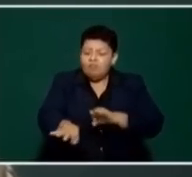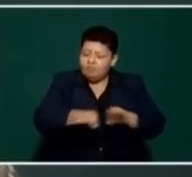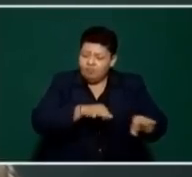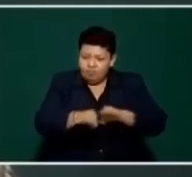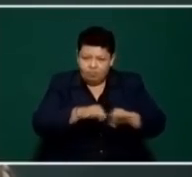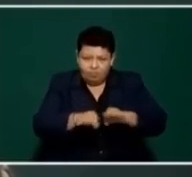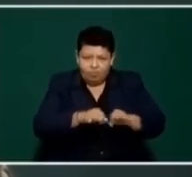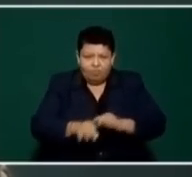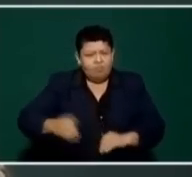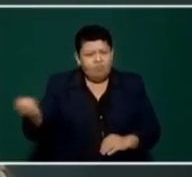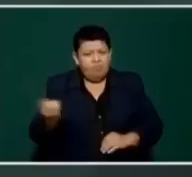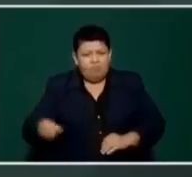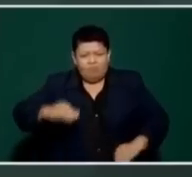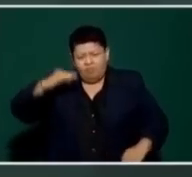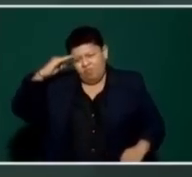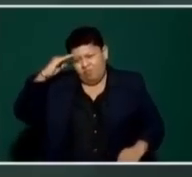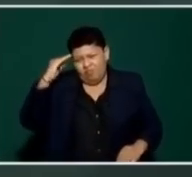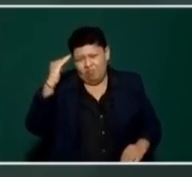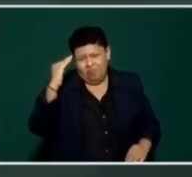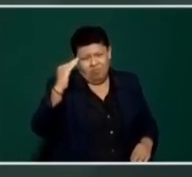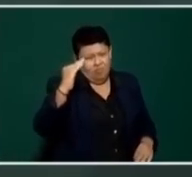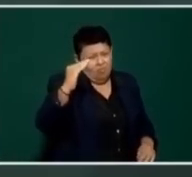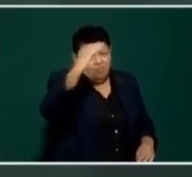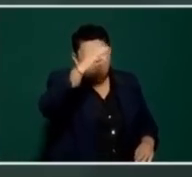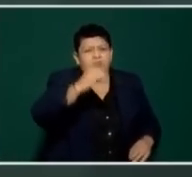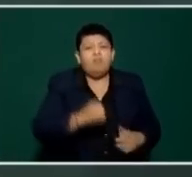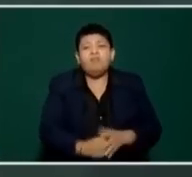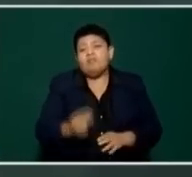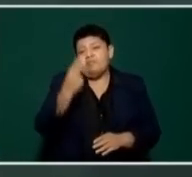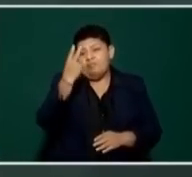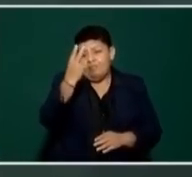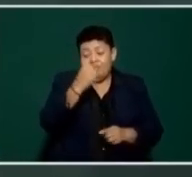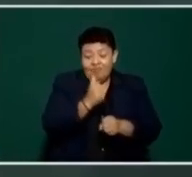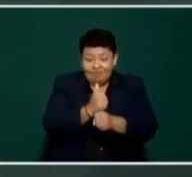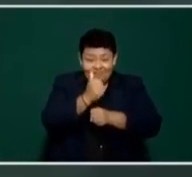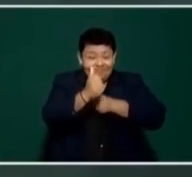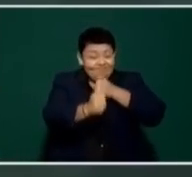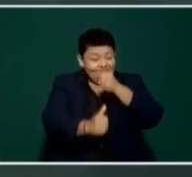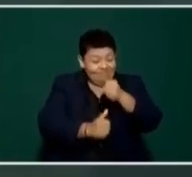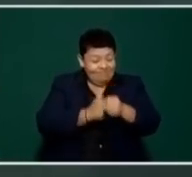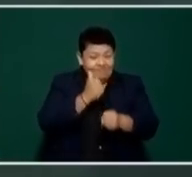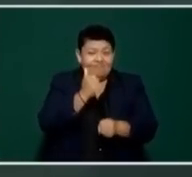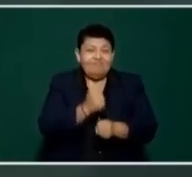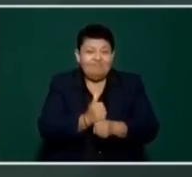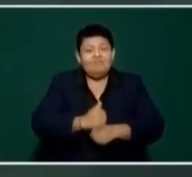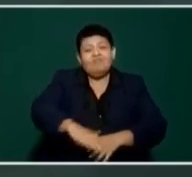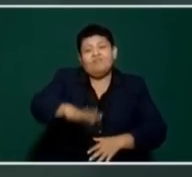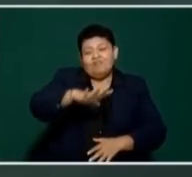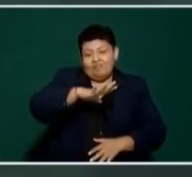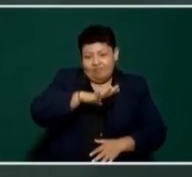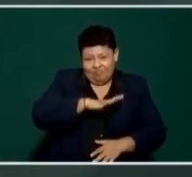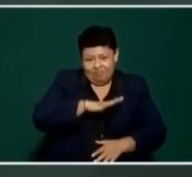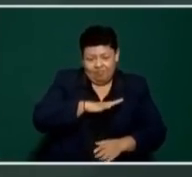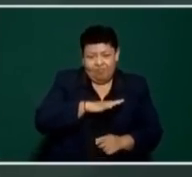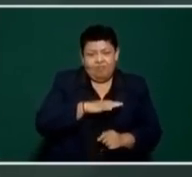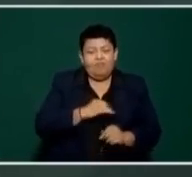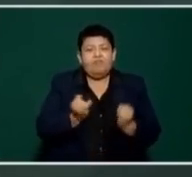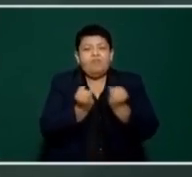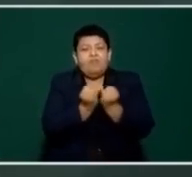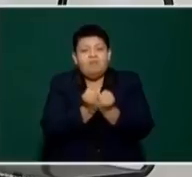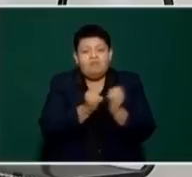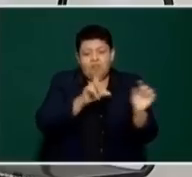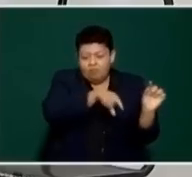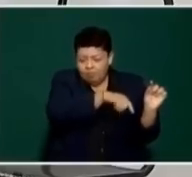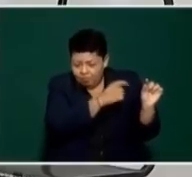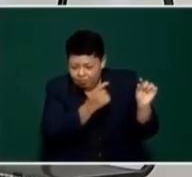trabajos que van a ser a largo plazo. Estimamos nosotros que más o menos en 2 años ya podemos tener como institución, como país,